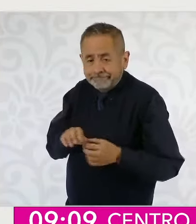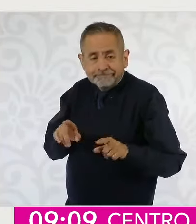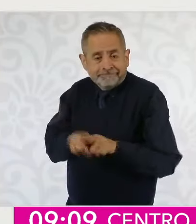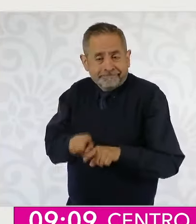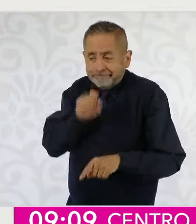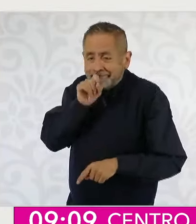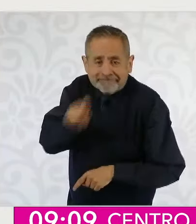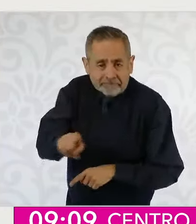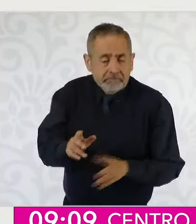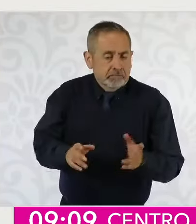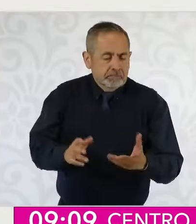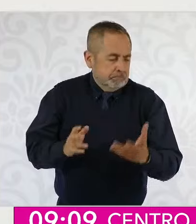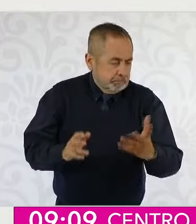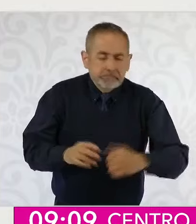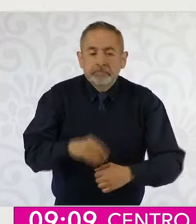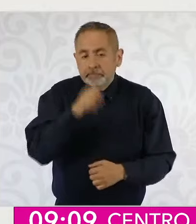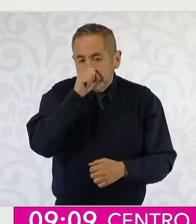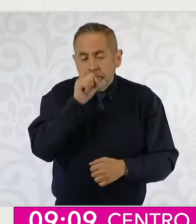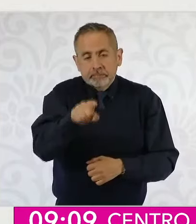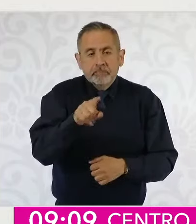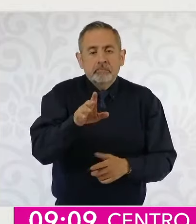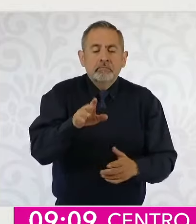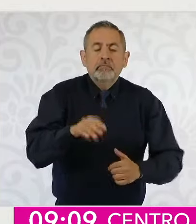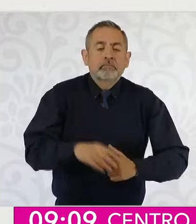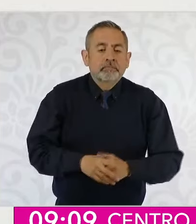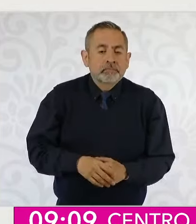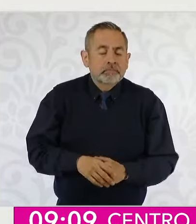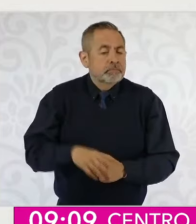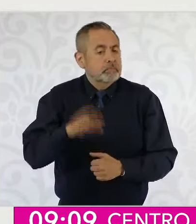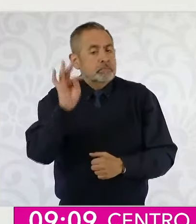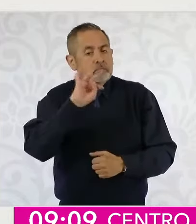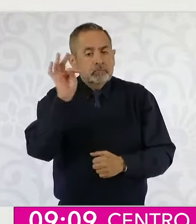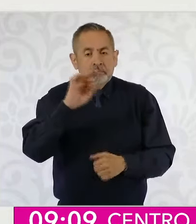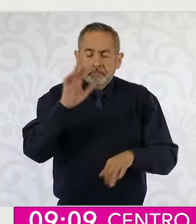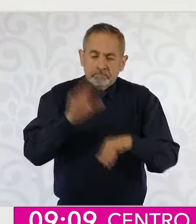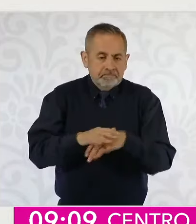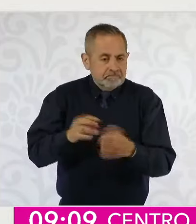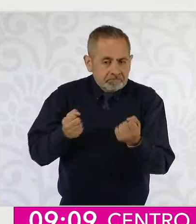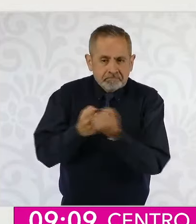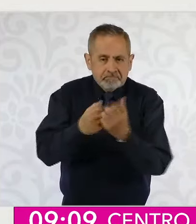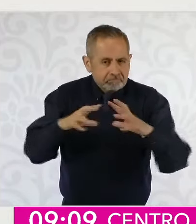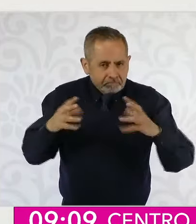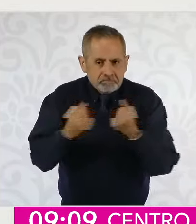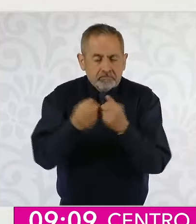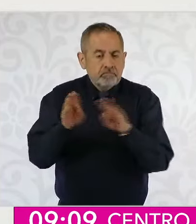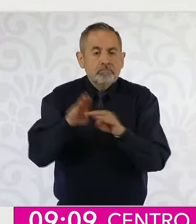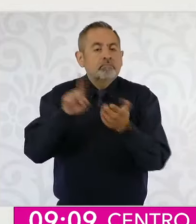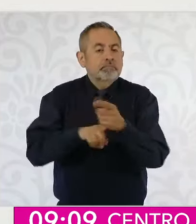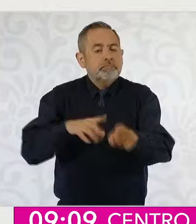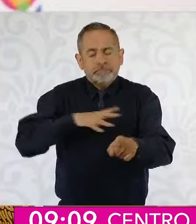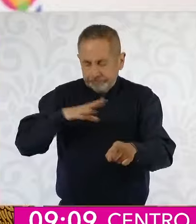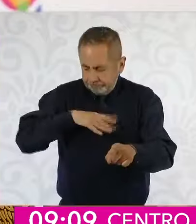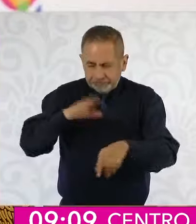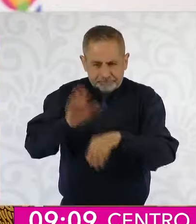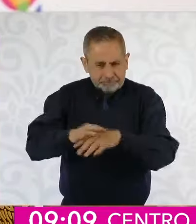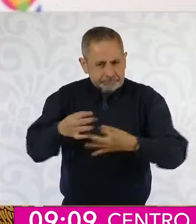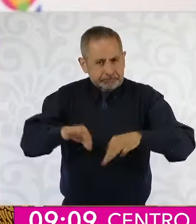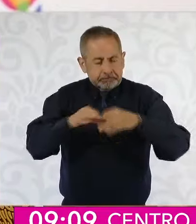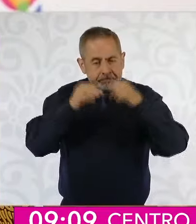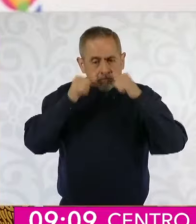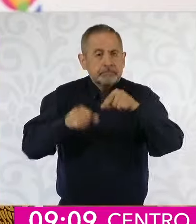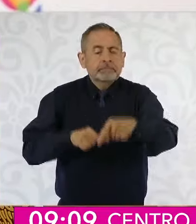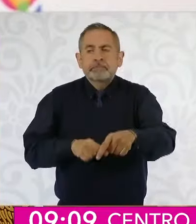Y además, un potenciar toda la inversión pública que existe. Es